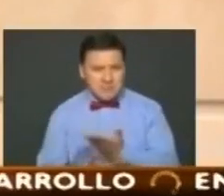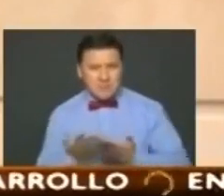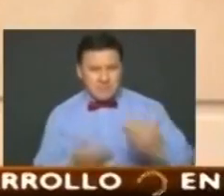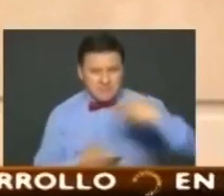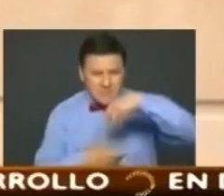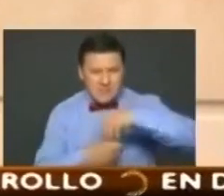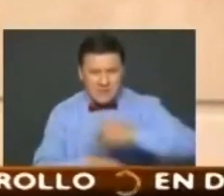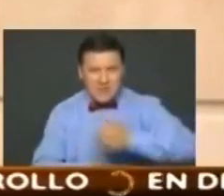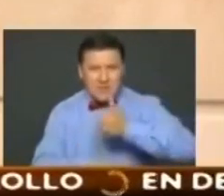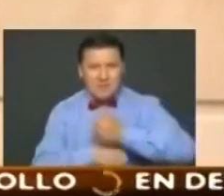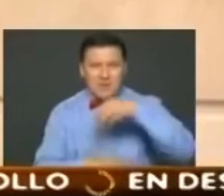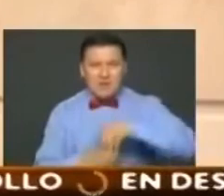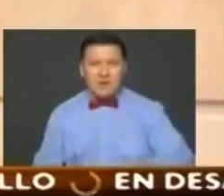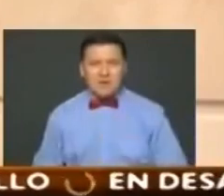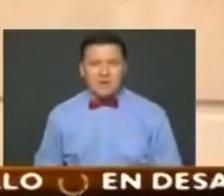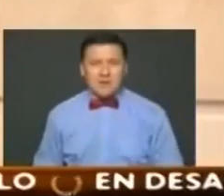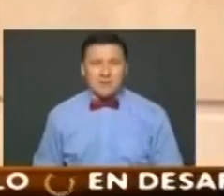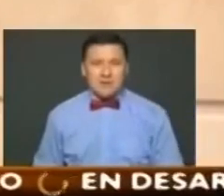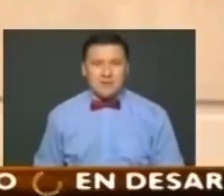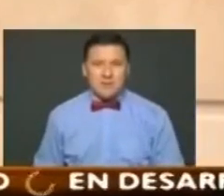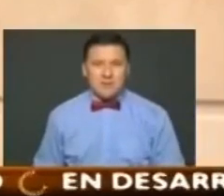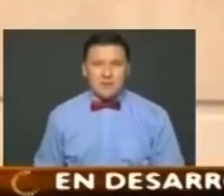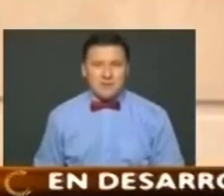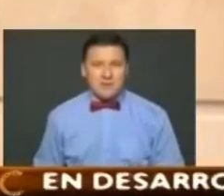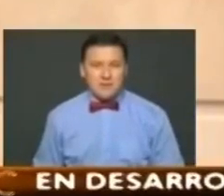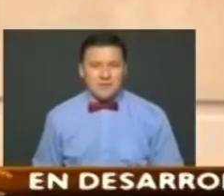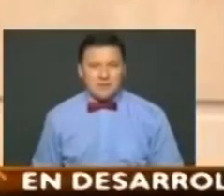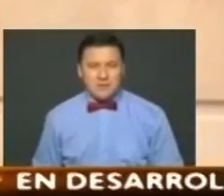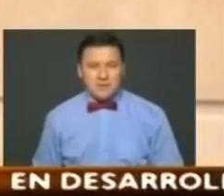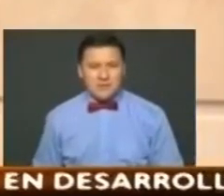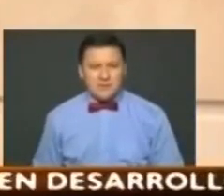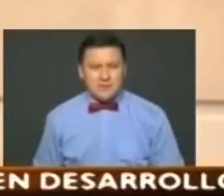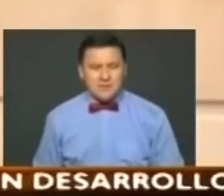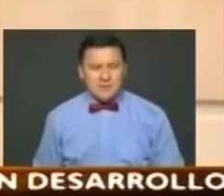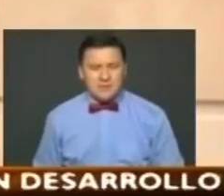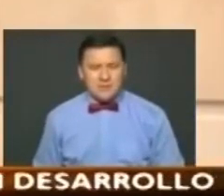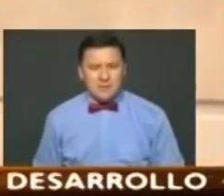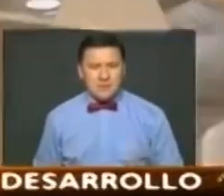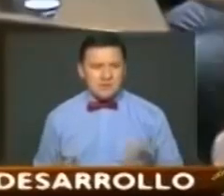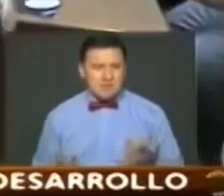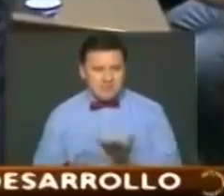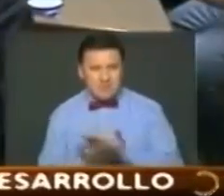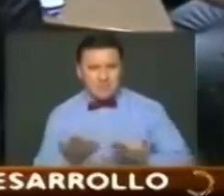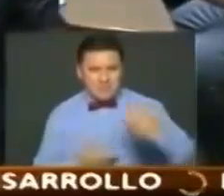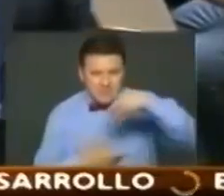su directora María Teresa Herrán, y el propio gobernador Uribe. En